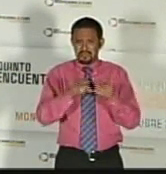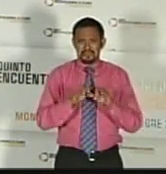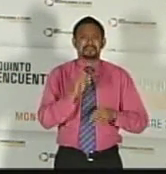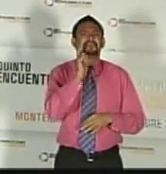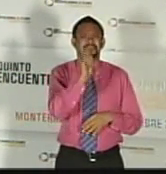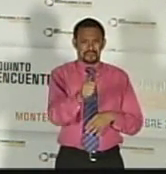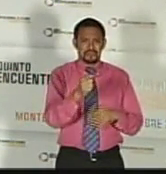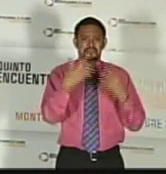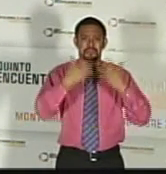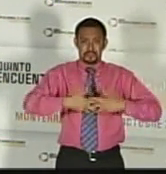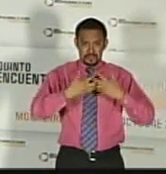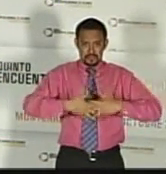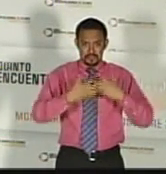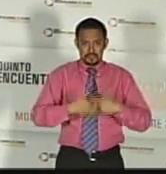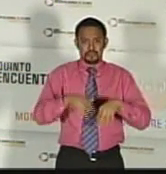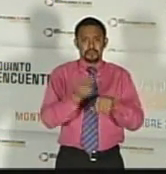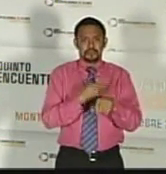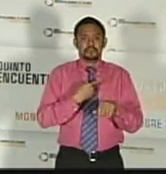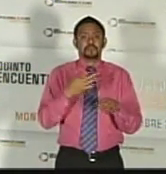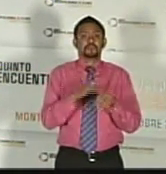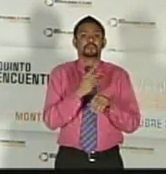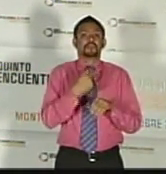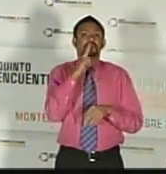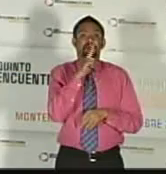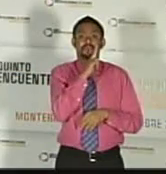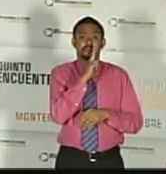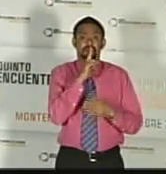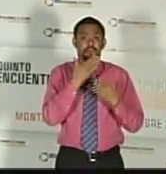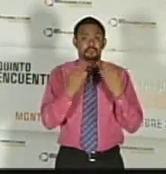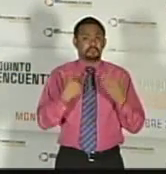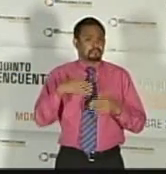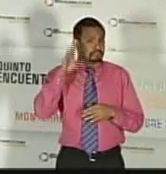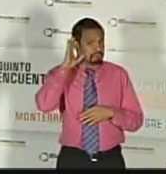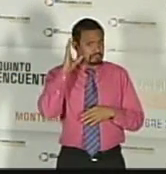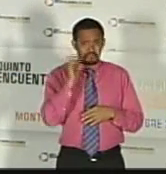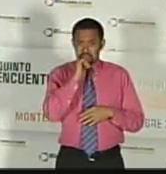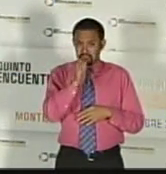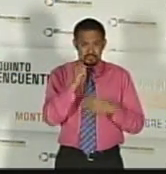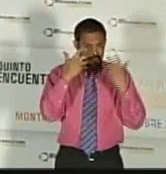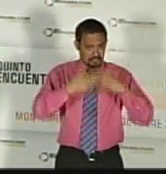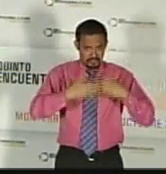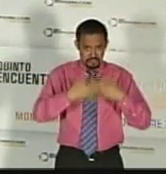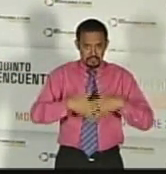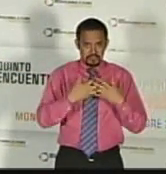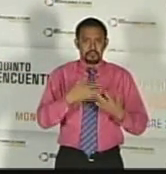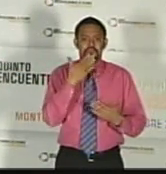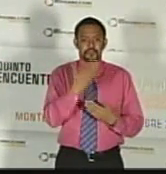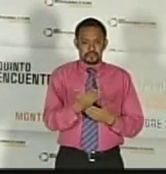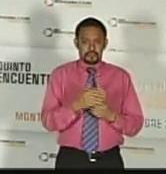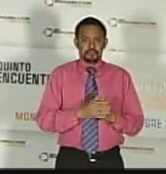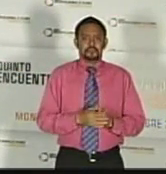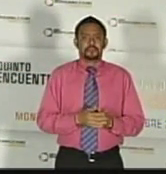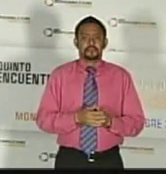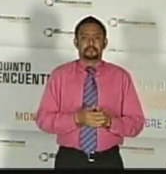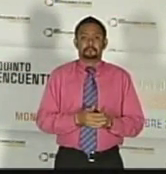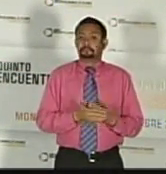lo que estaba funcionando, porque en las noticias actuales no nos enteramos que está funcionando. Muy bien, entonces, en